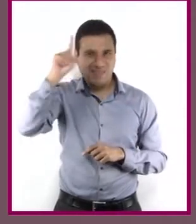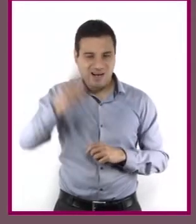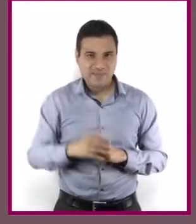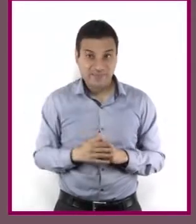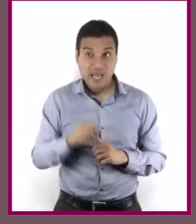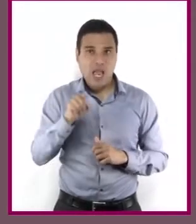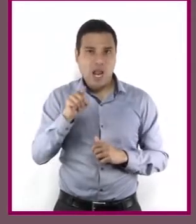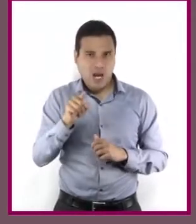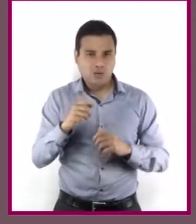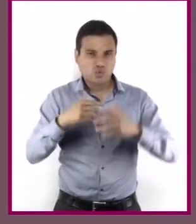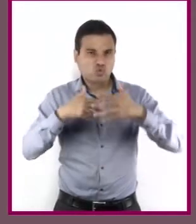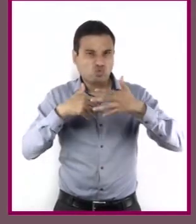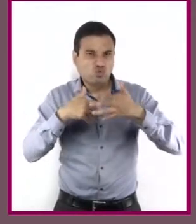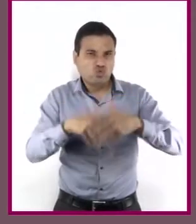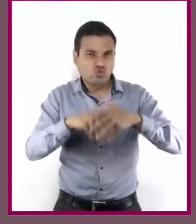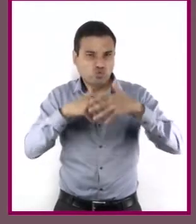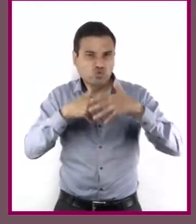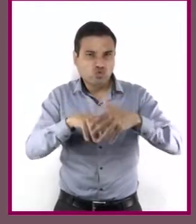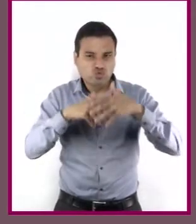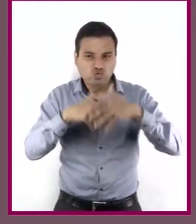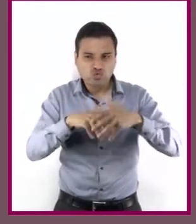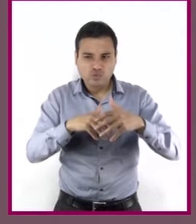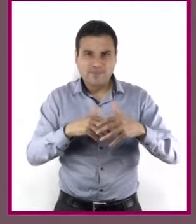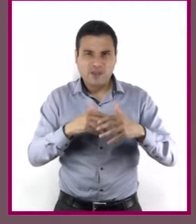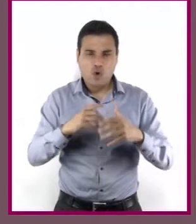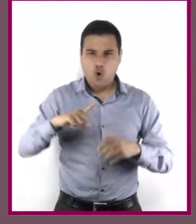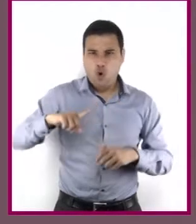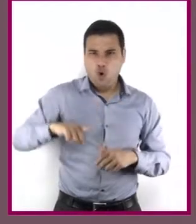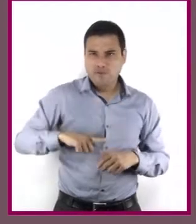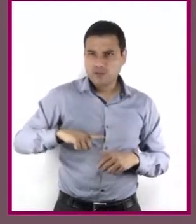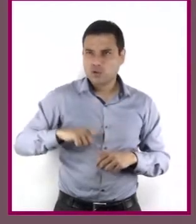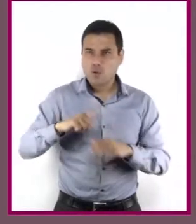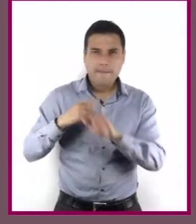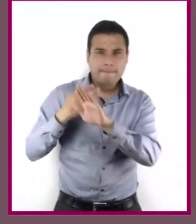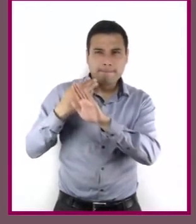y acciones de desobediencia civil y pacífica.